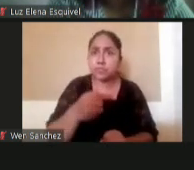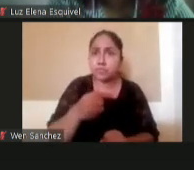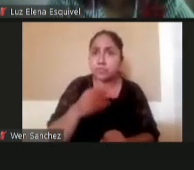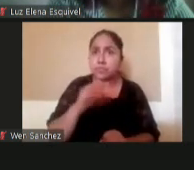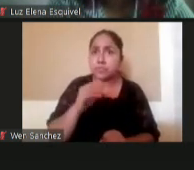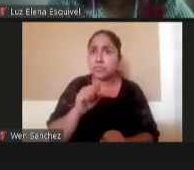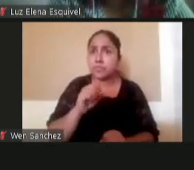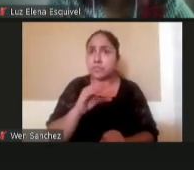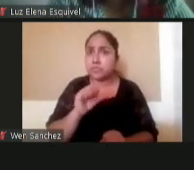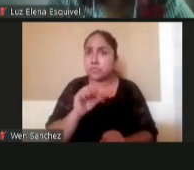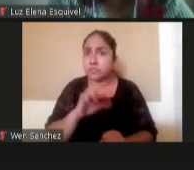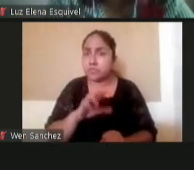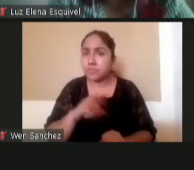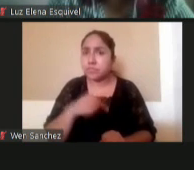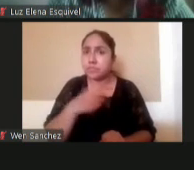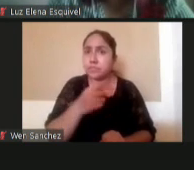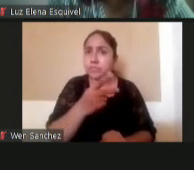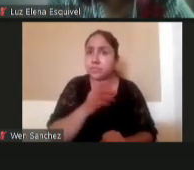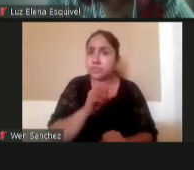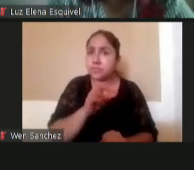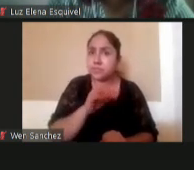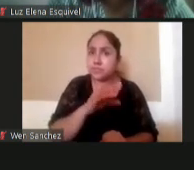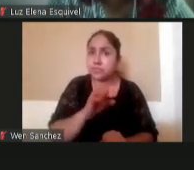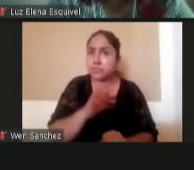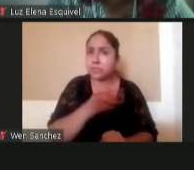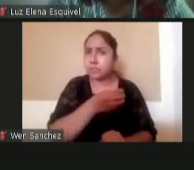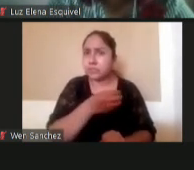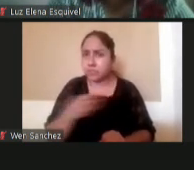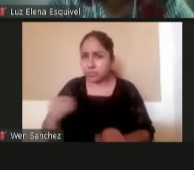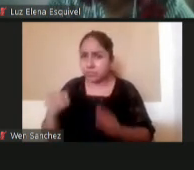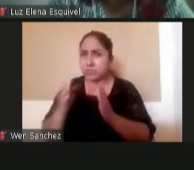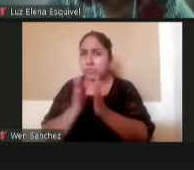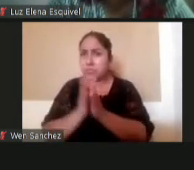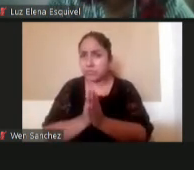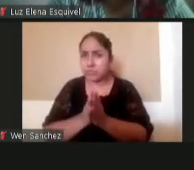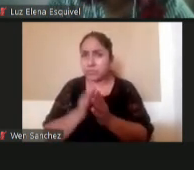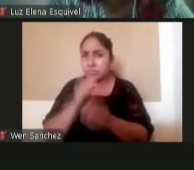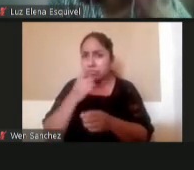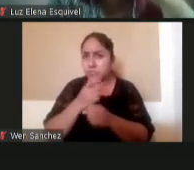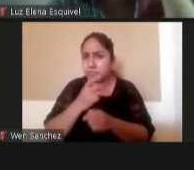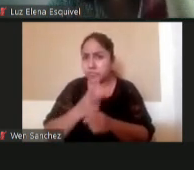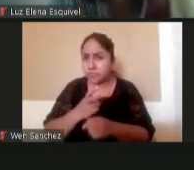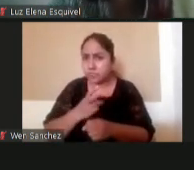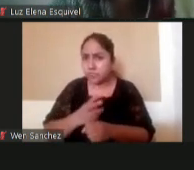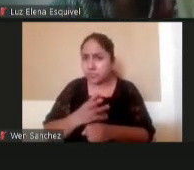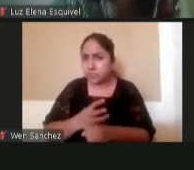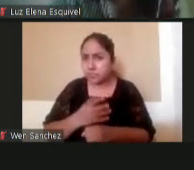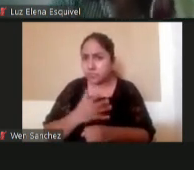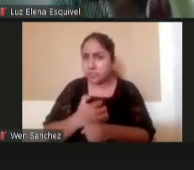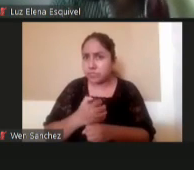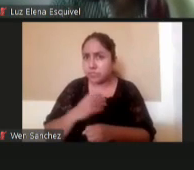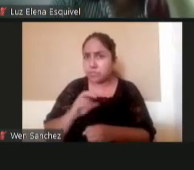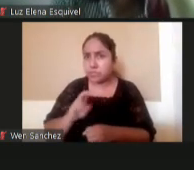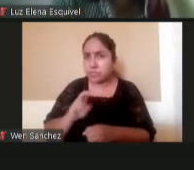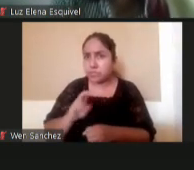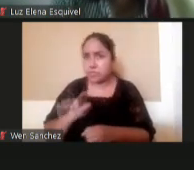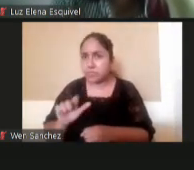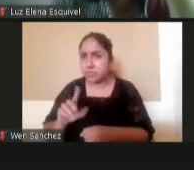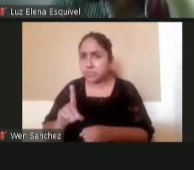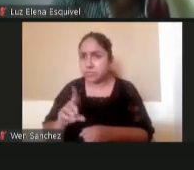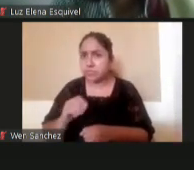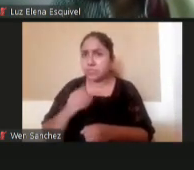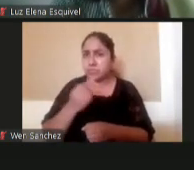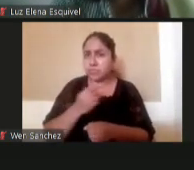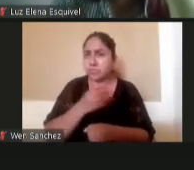posteriormente regidor Ponce Torres. Tomen el orden, por favor. Iniciamos y luego regidor Ubaldo Solís. Regidor René Carrasco, adelante.